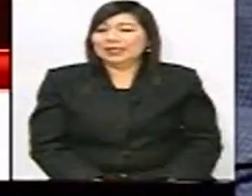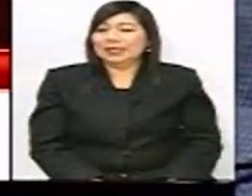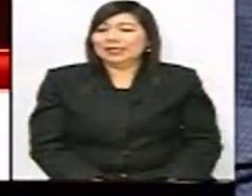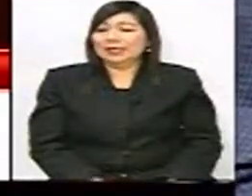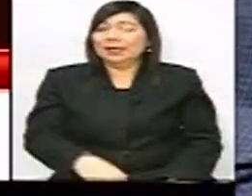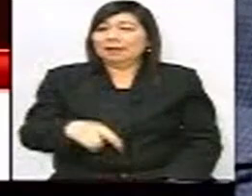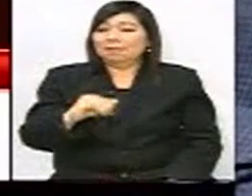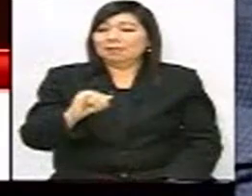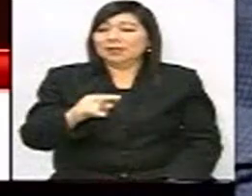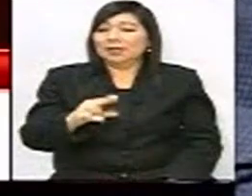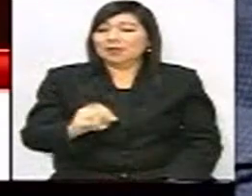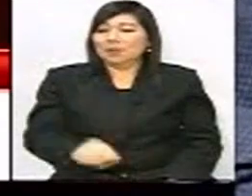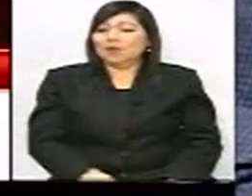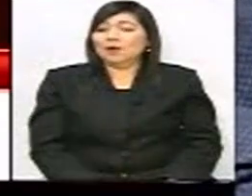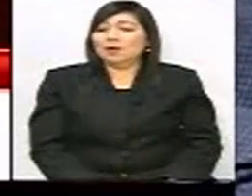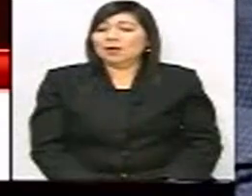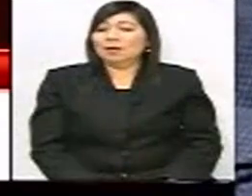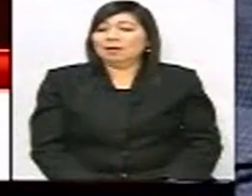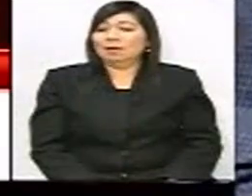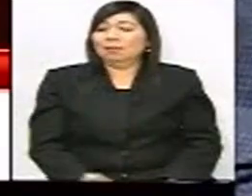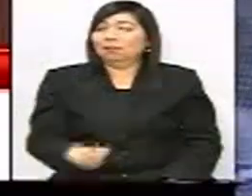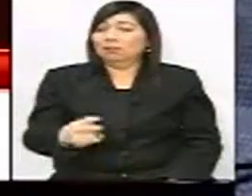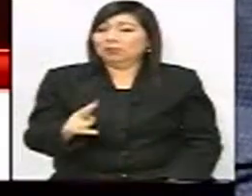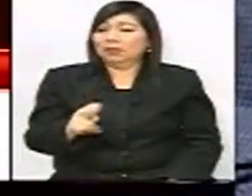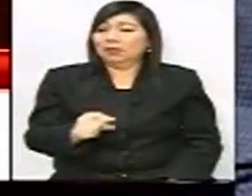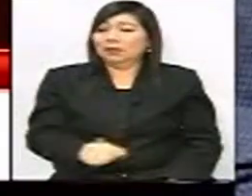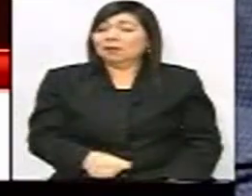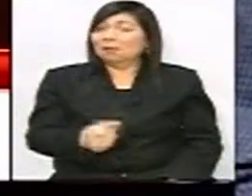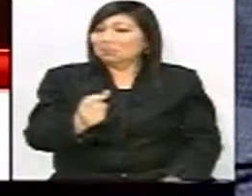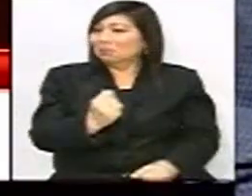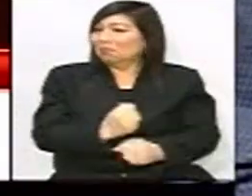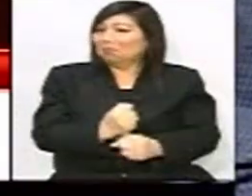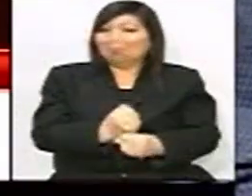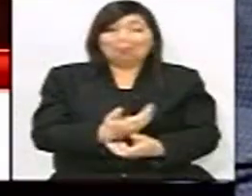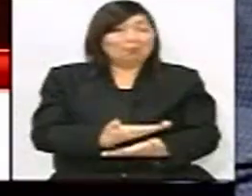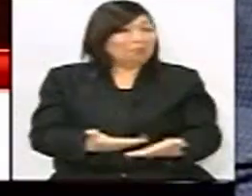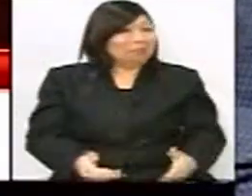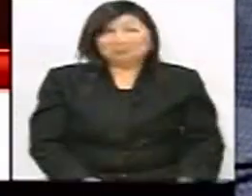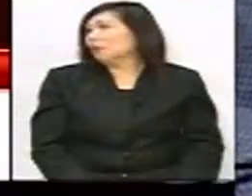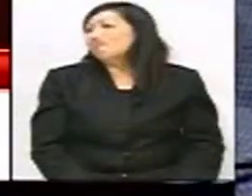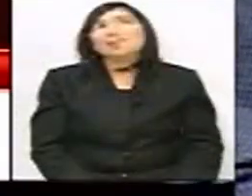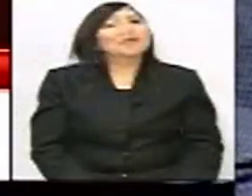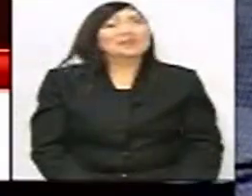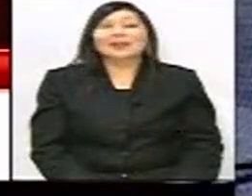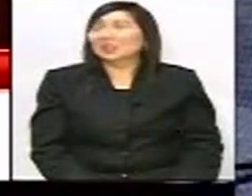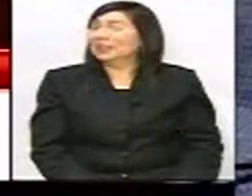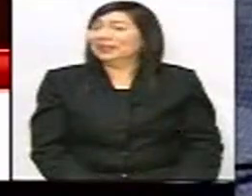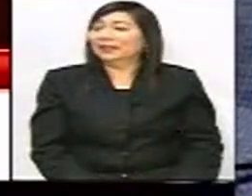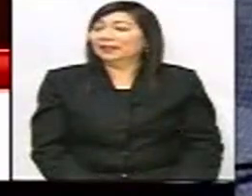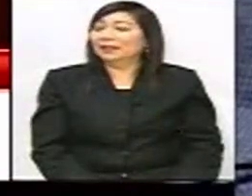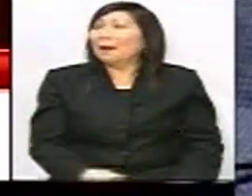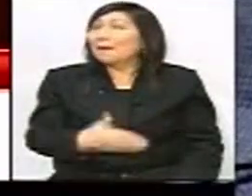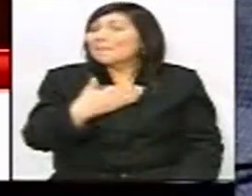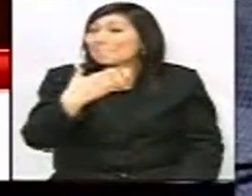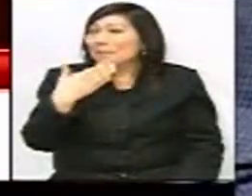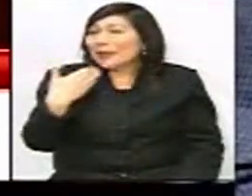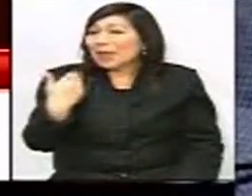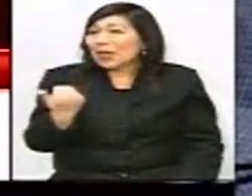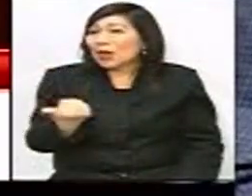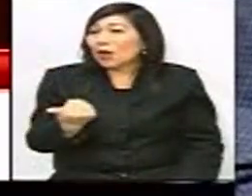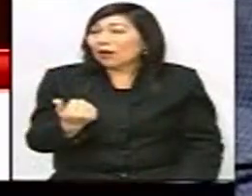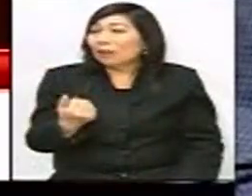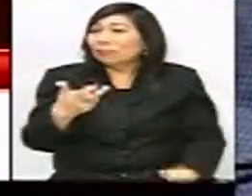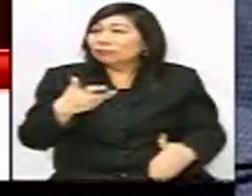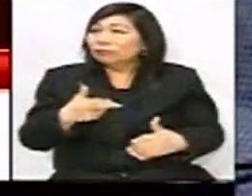del Pino. Han incrementado los sueldos a los trabajadores, posiblemente han mejorado las condiciones